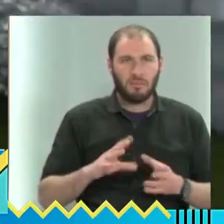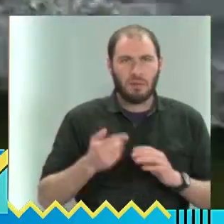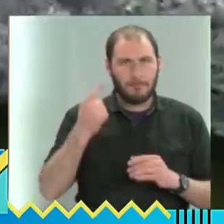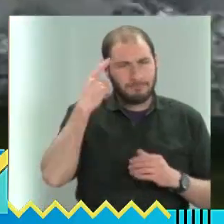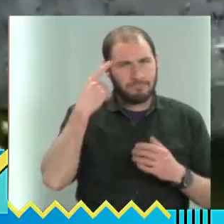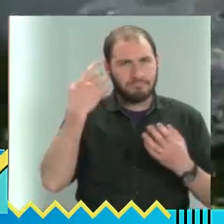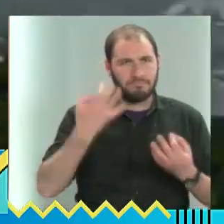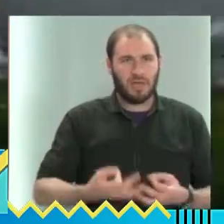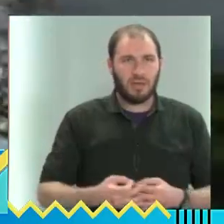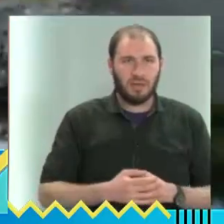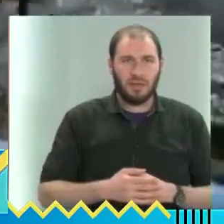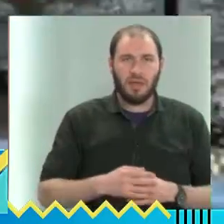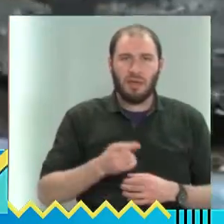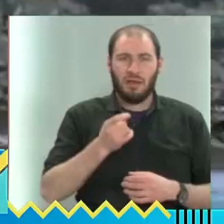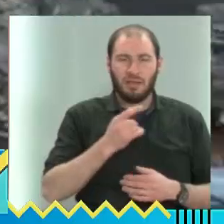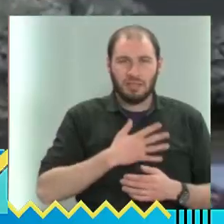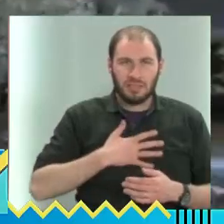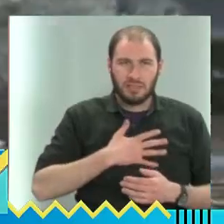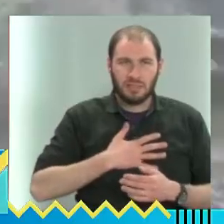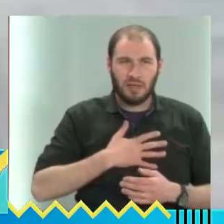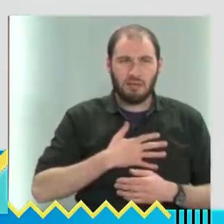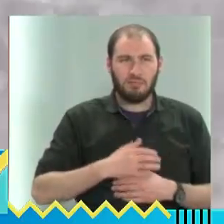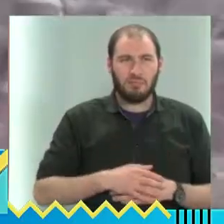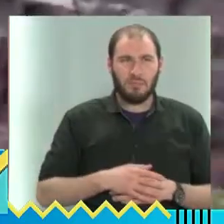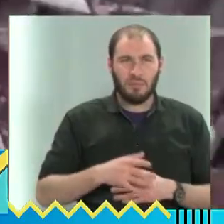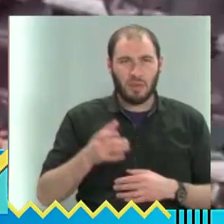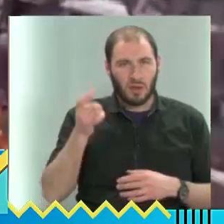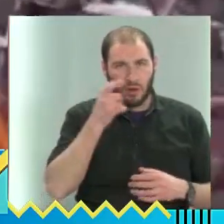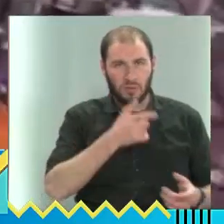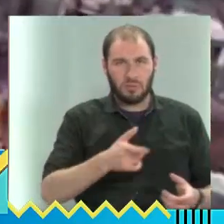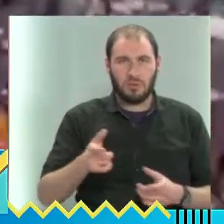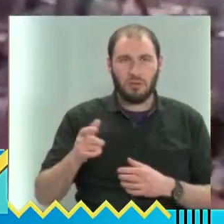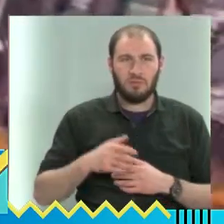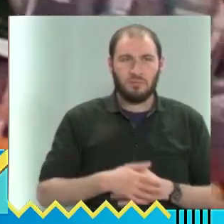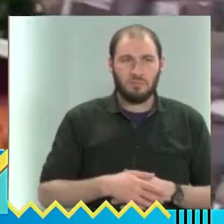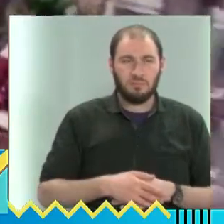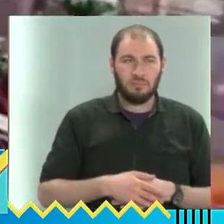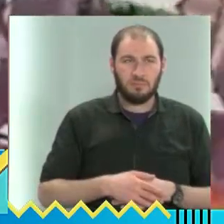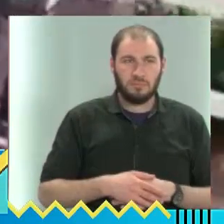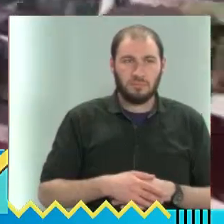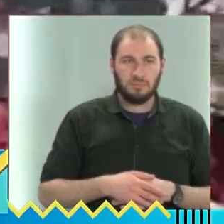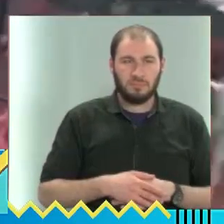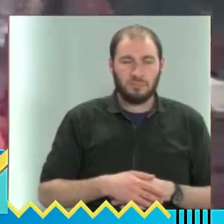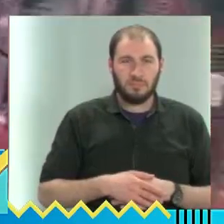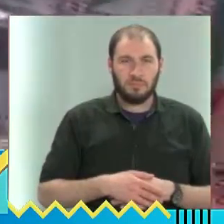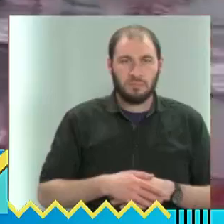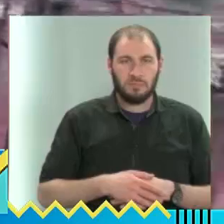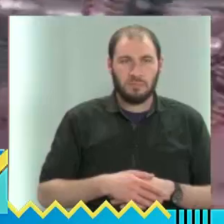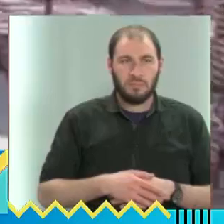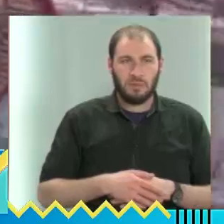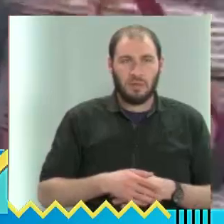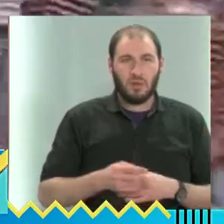racional, en forma sensible y controlada, y para que